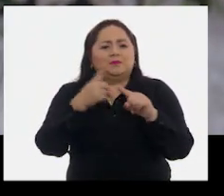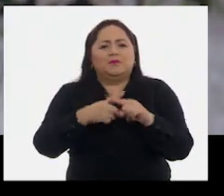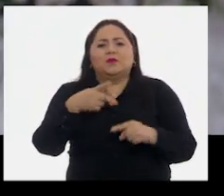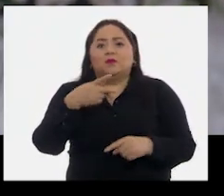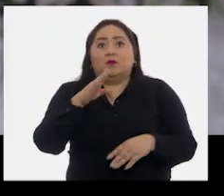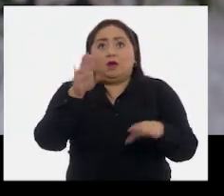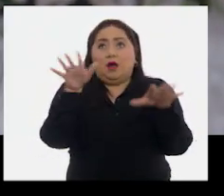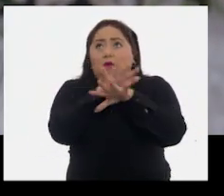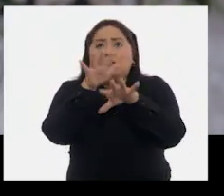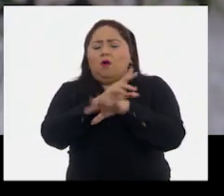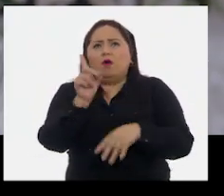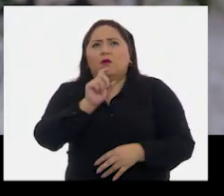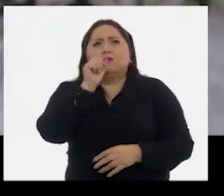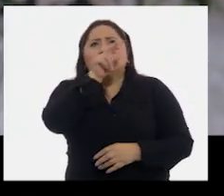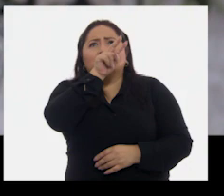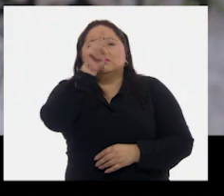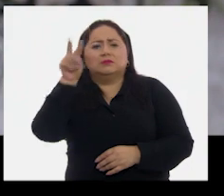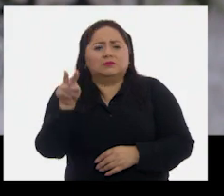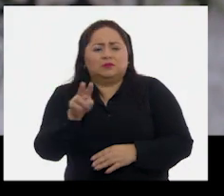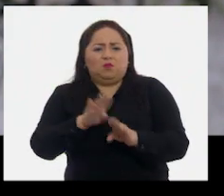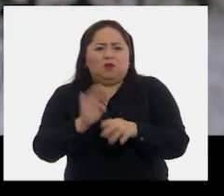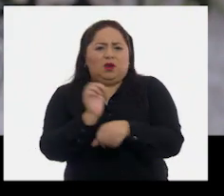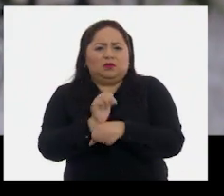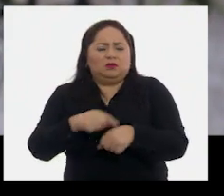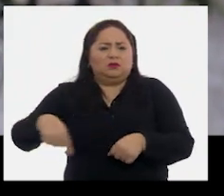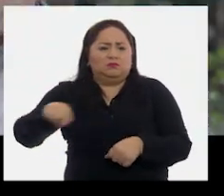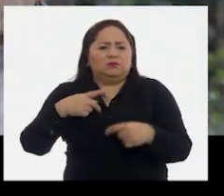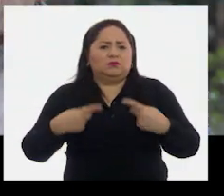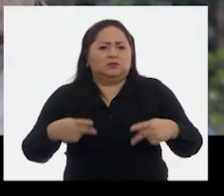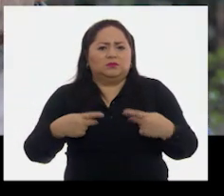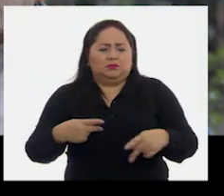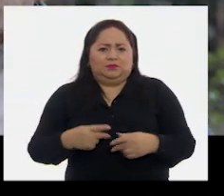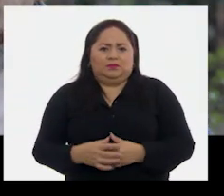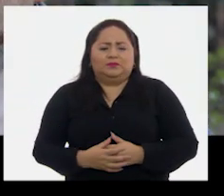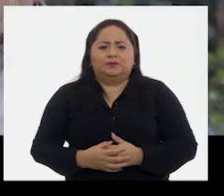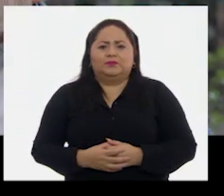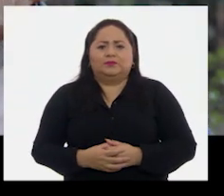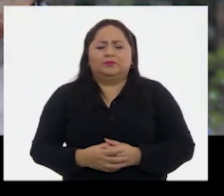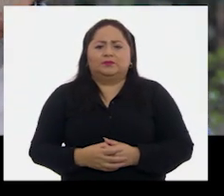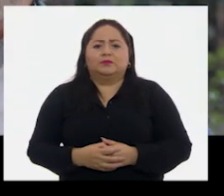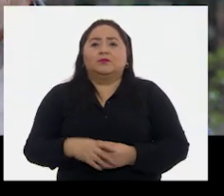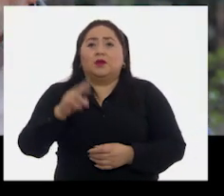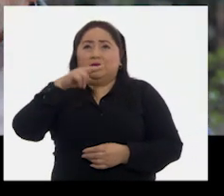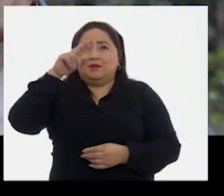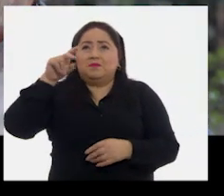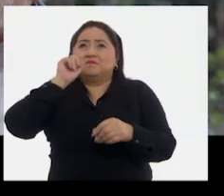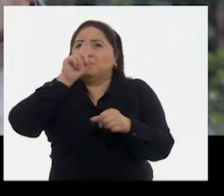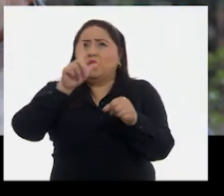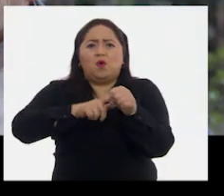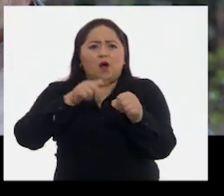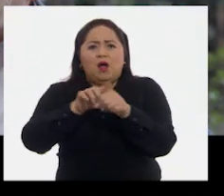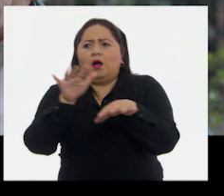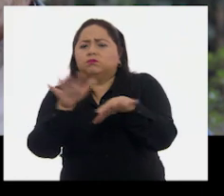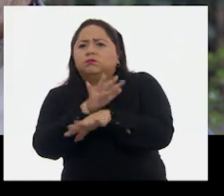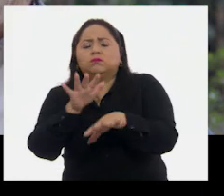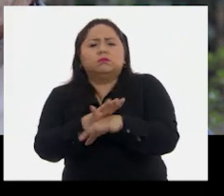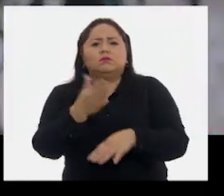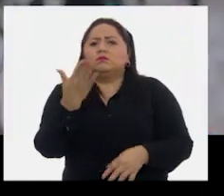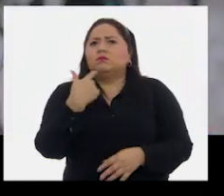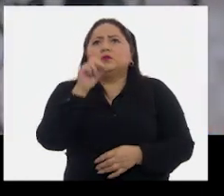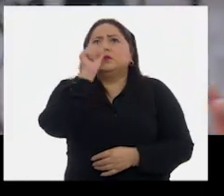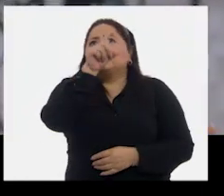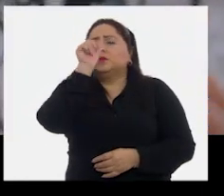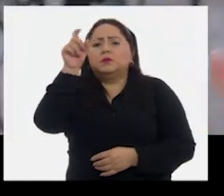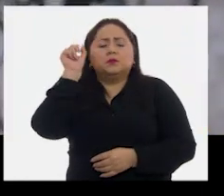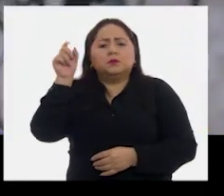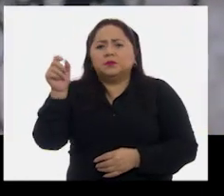el léxico artístico, sin cambiar su estética. Las paletas eran las mismas, los colores, etcétera, pero empiezan